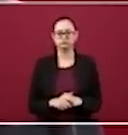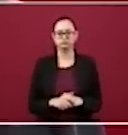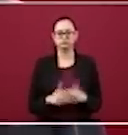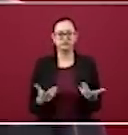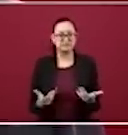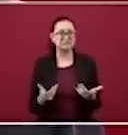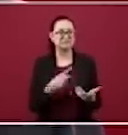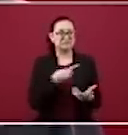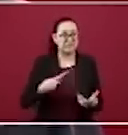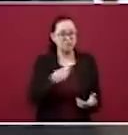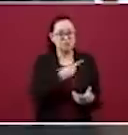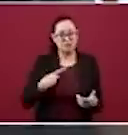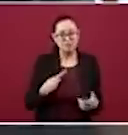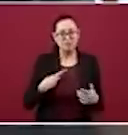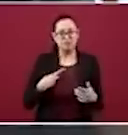déficit,